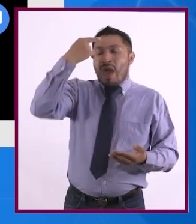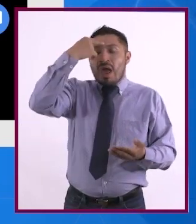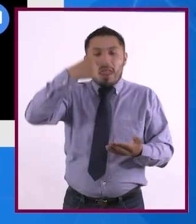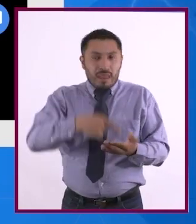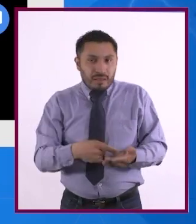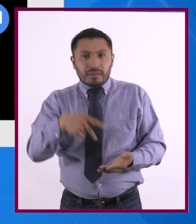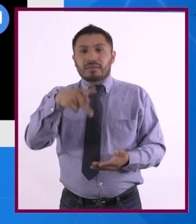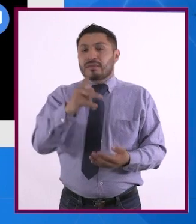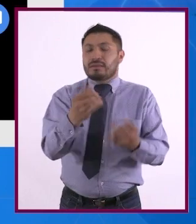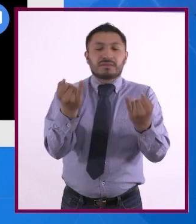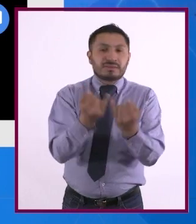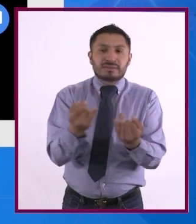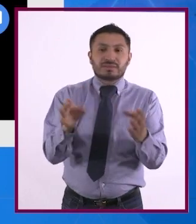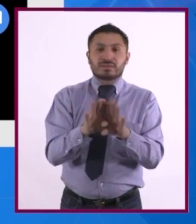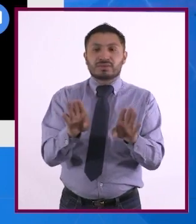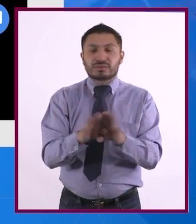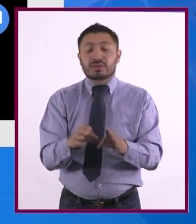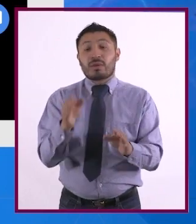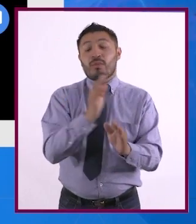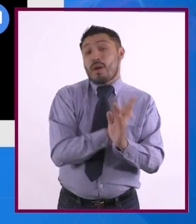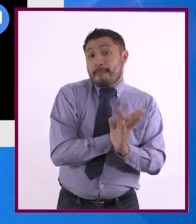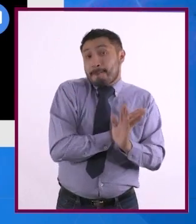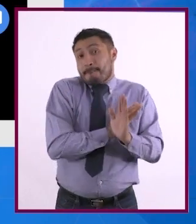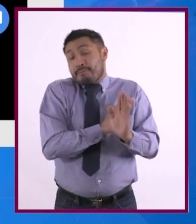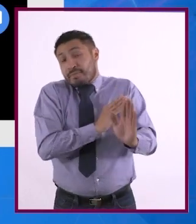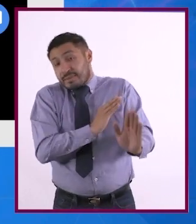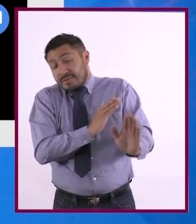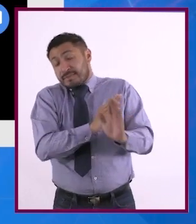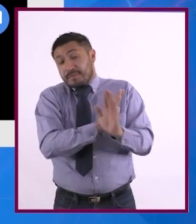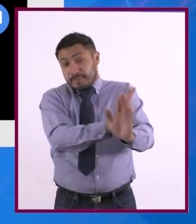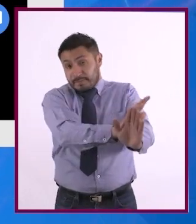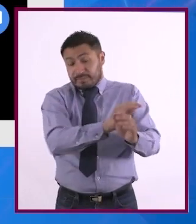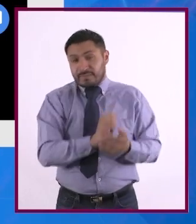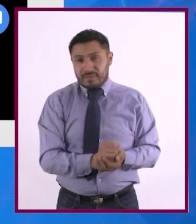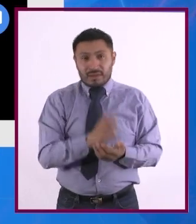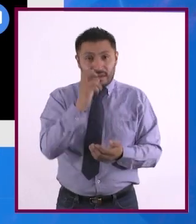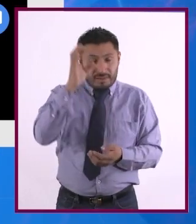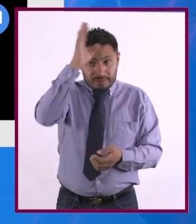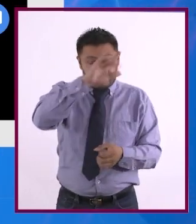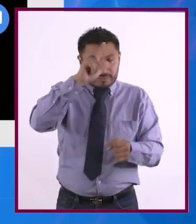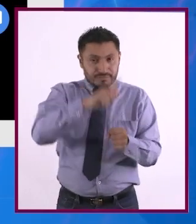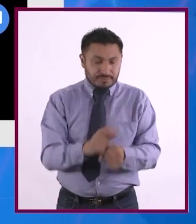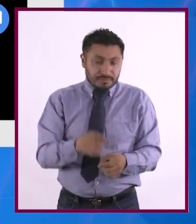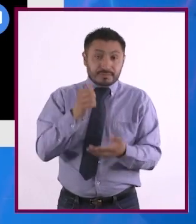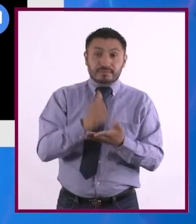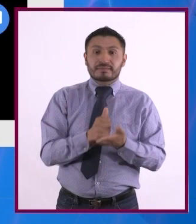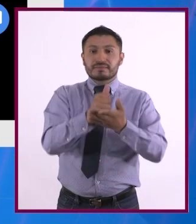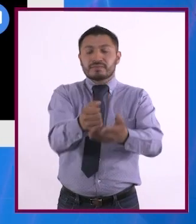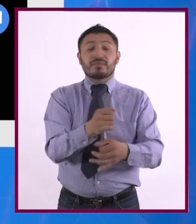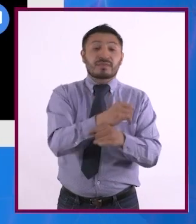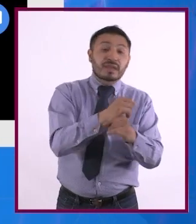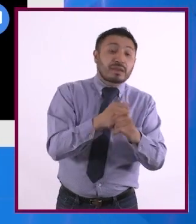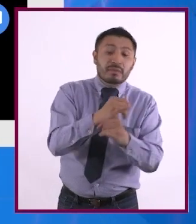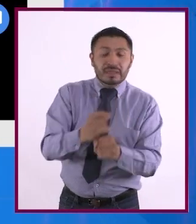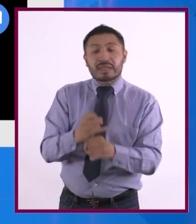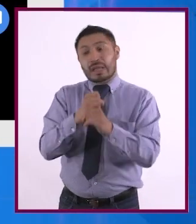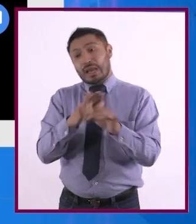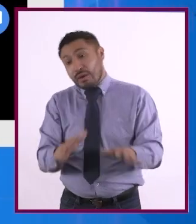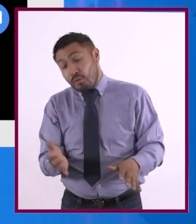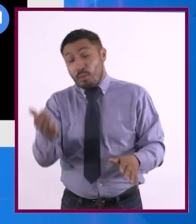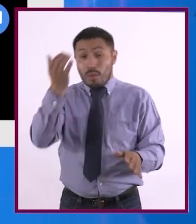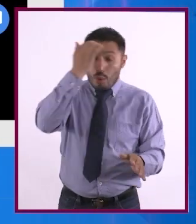implica también un momento de prevención. La cultura da prevención, nos da conocimiento, nos da información. Y